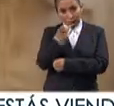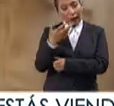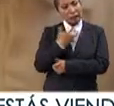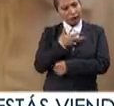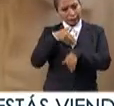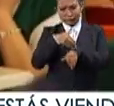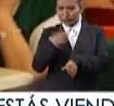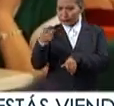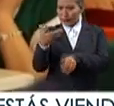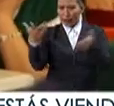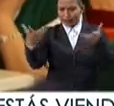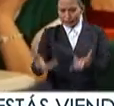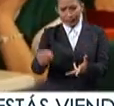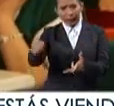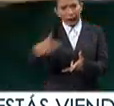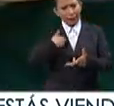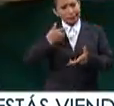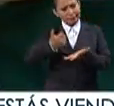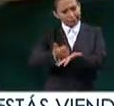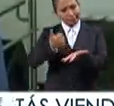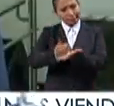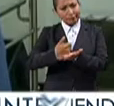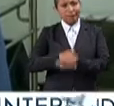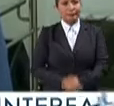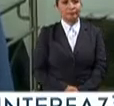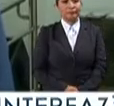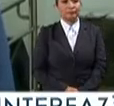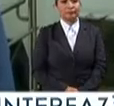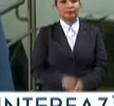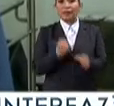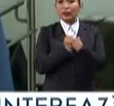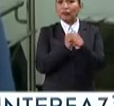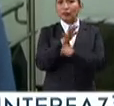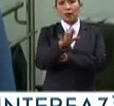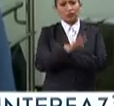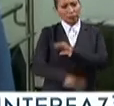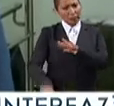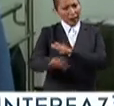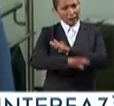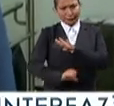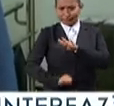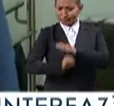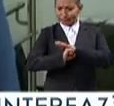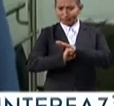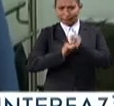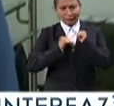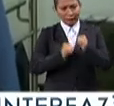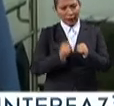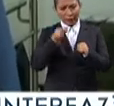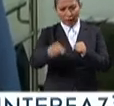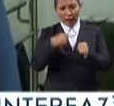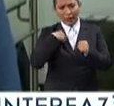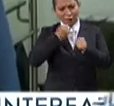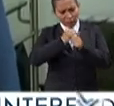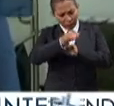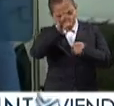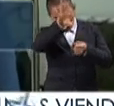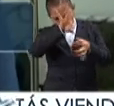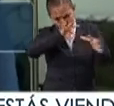cumple con su misión de generar insumos pertinentes información sólida información depurada